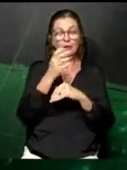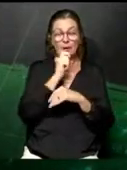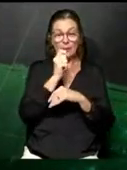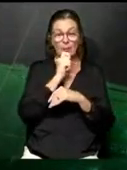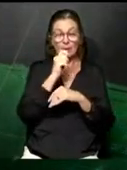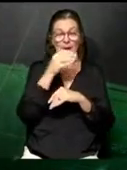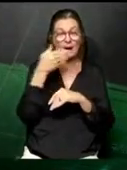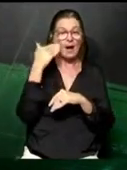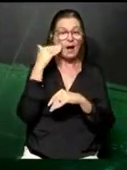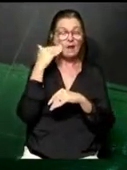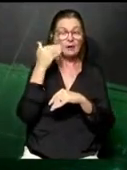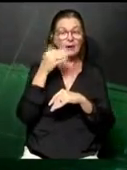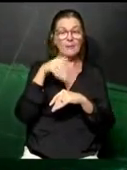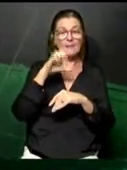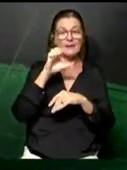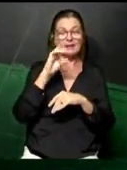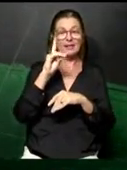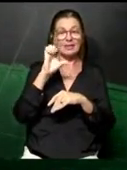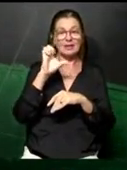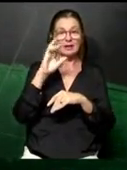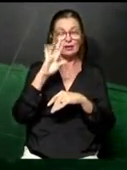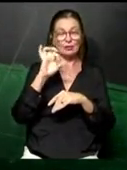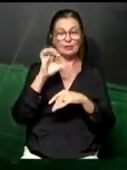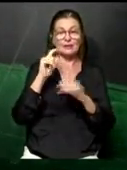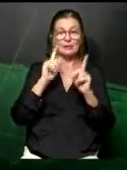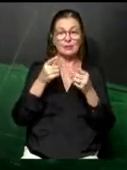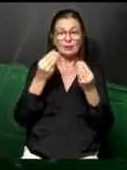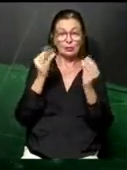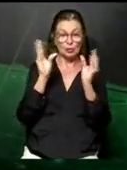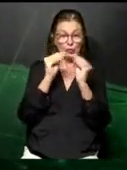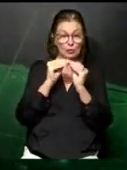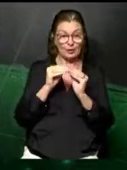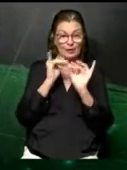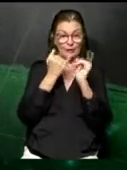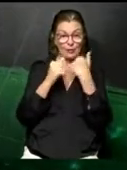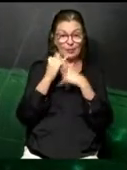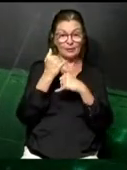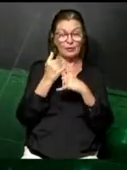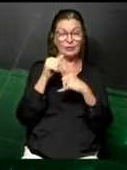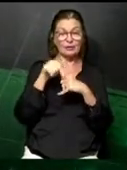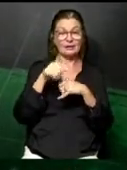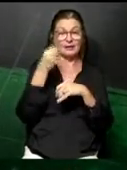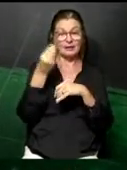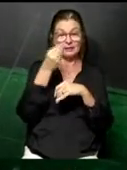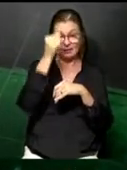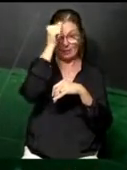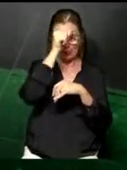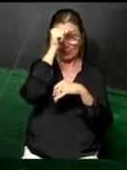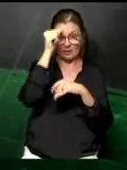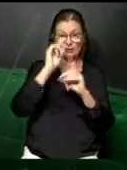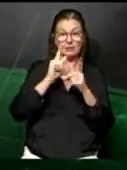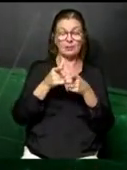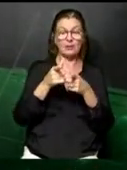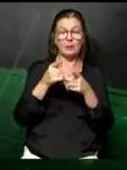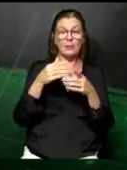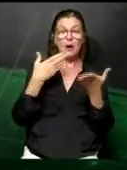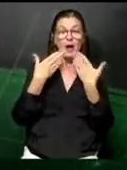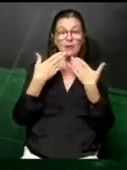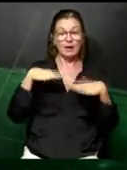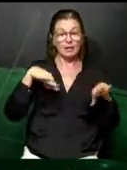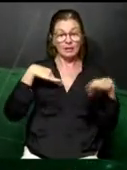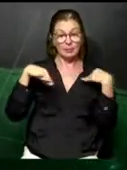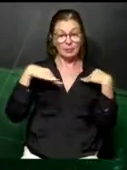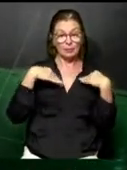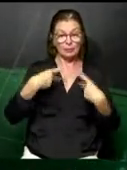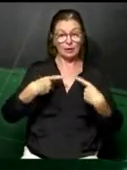de Abril Mederos. También vamos a actualizar toda la información que ha surgido durante este fin de semana. Vamos a hablar de deportes, que